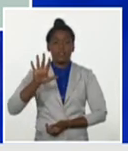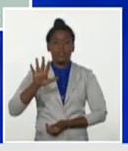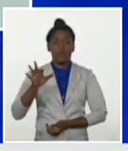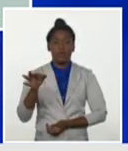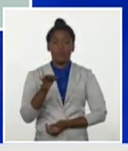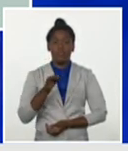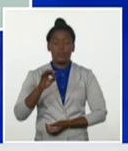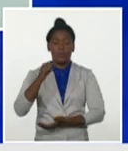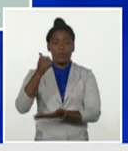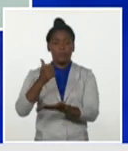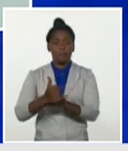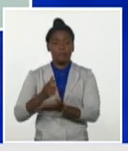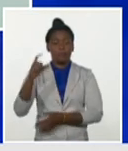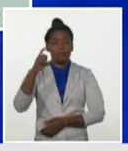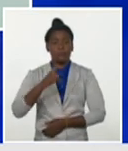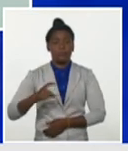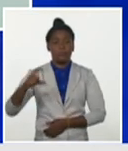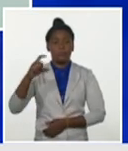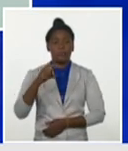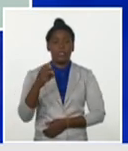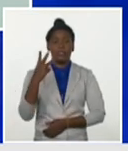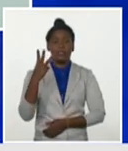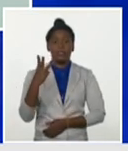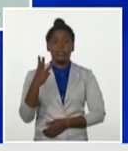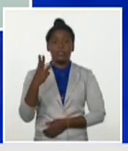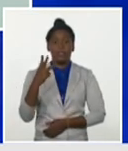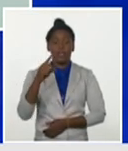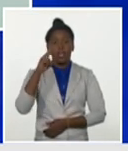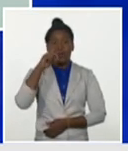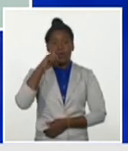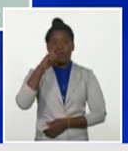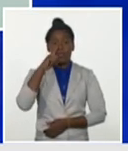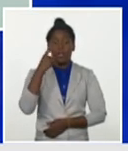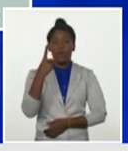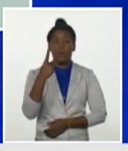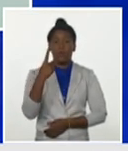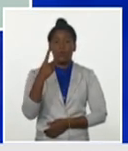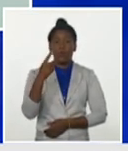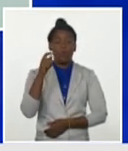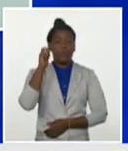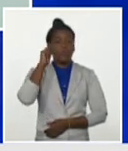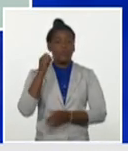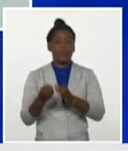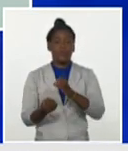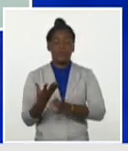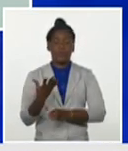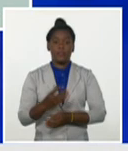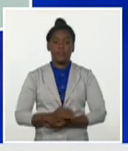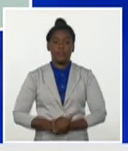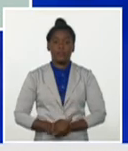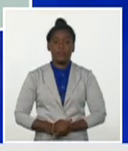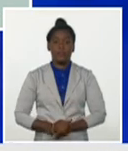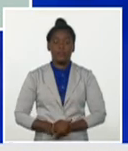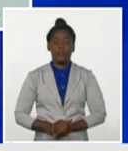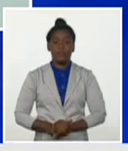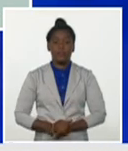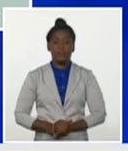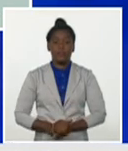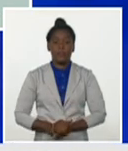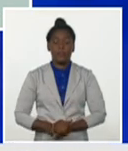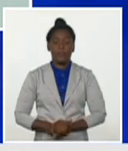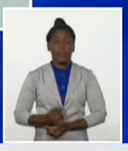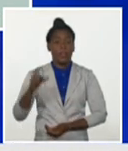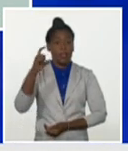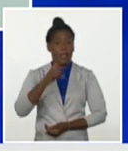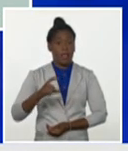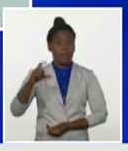Camagüey, 3 de Nuevitas y 1 de Florida. Y en el caso de Camagüey, 7